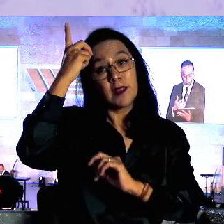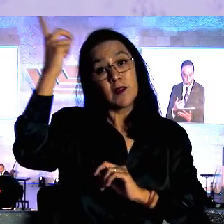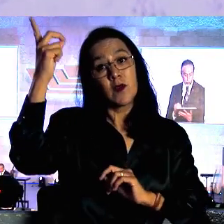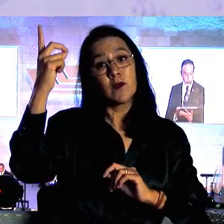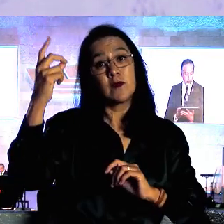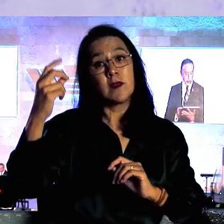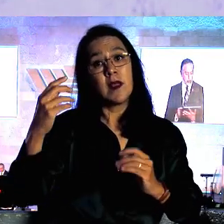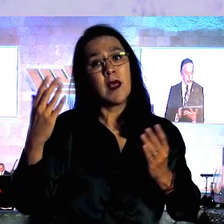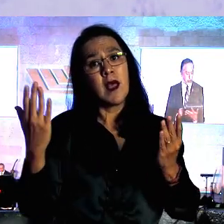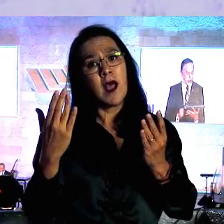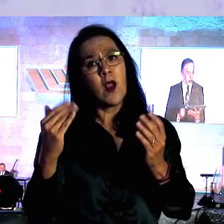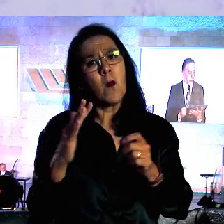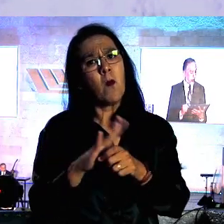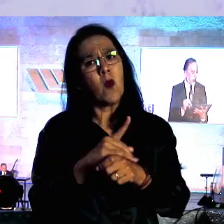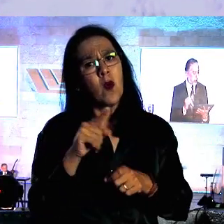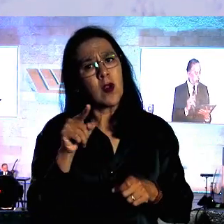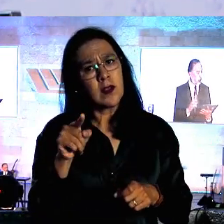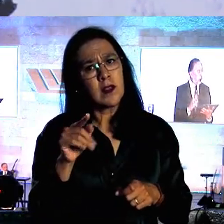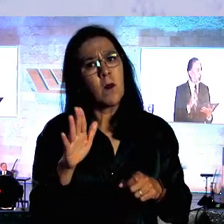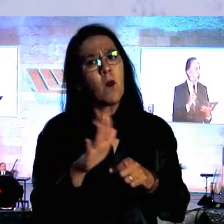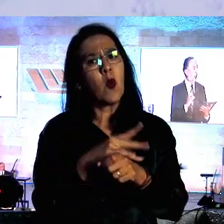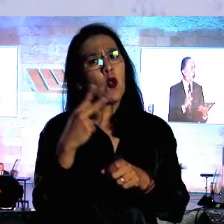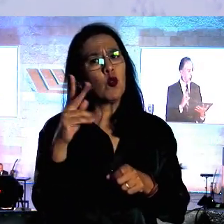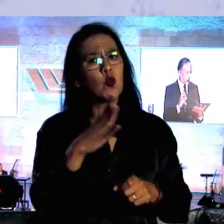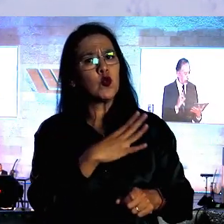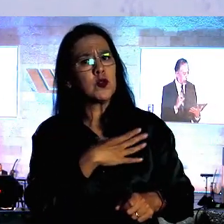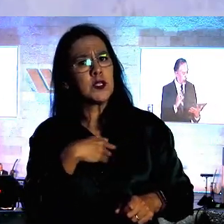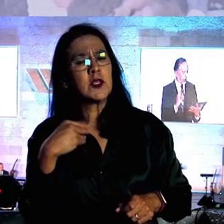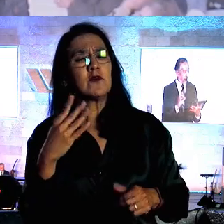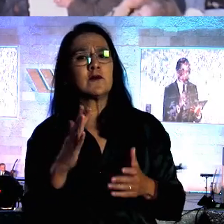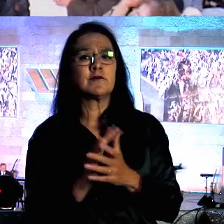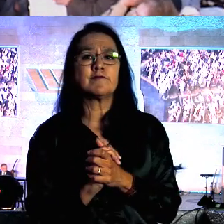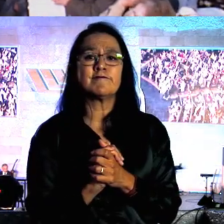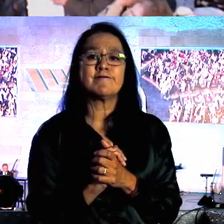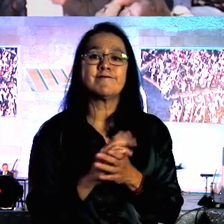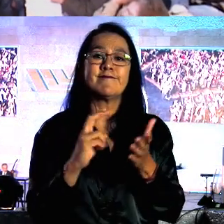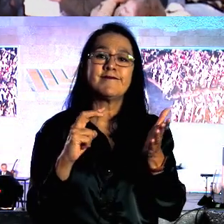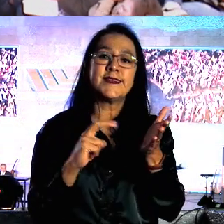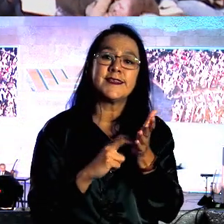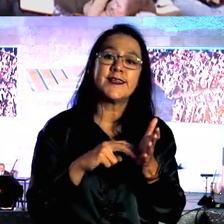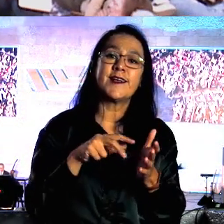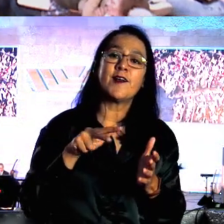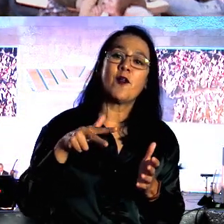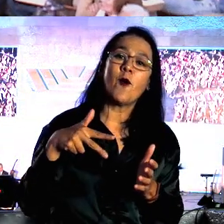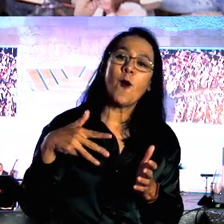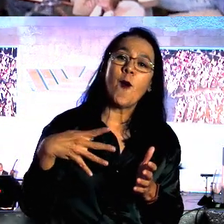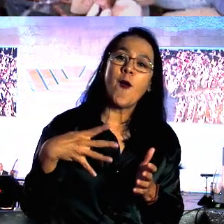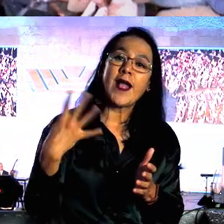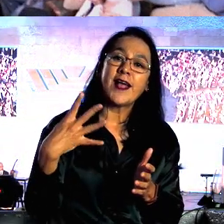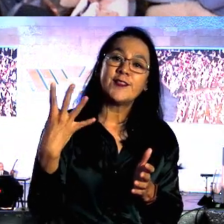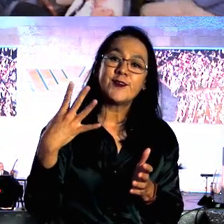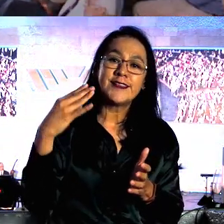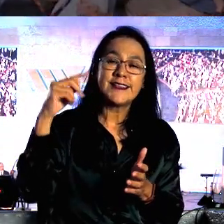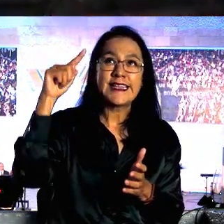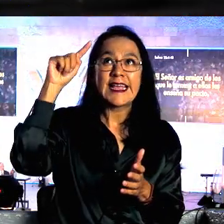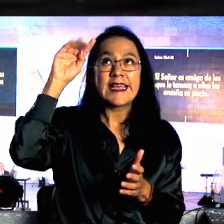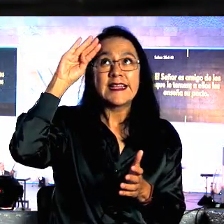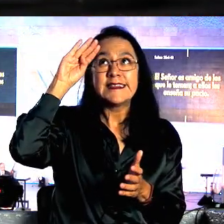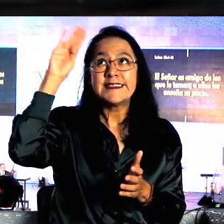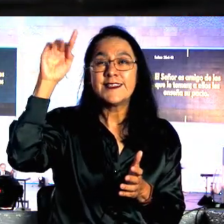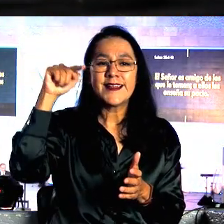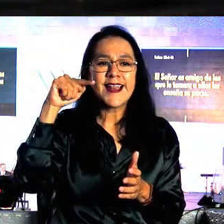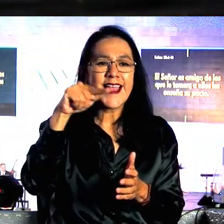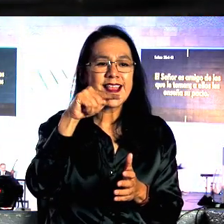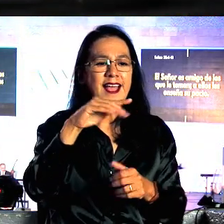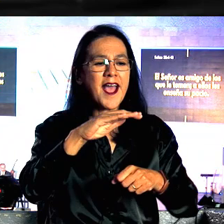ti hazlo por tus hijos y luego mira que bonito lo que dice el versículo 14 el Señor es amigo el Señor